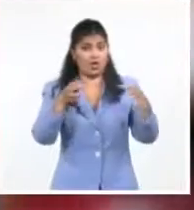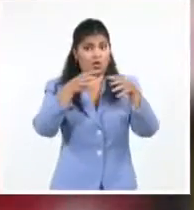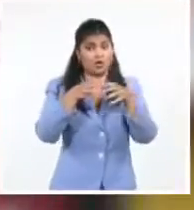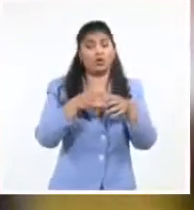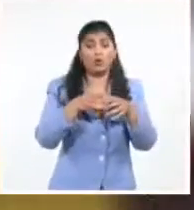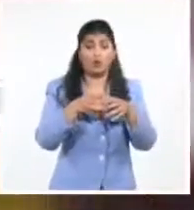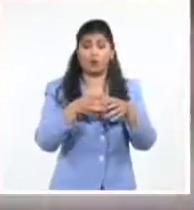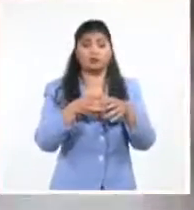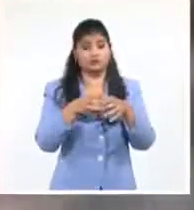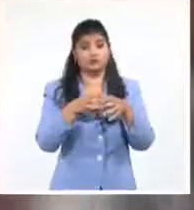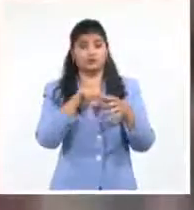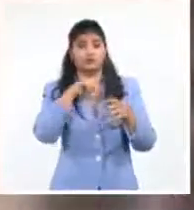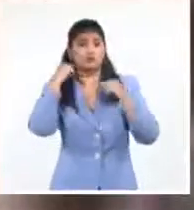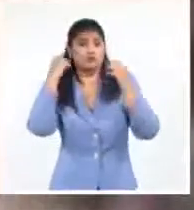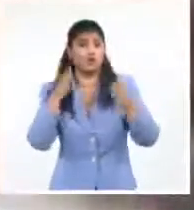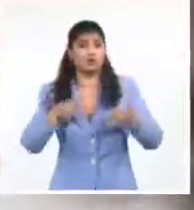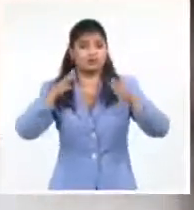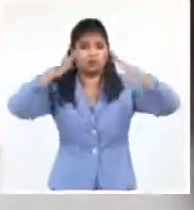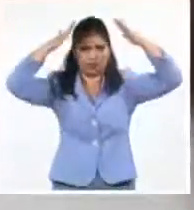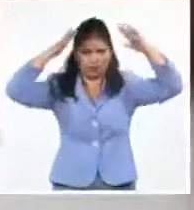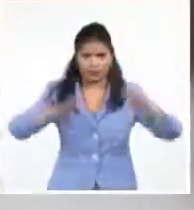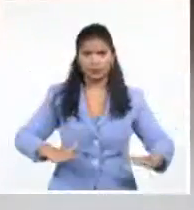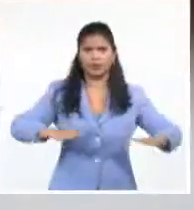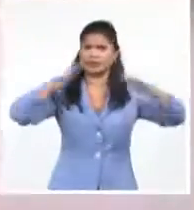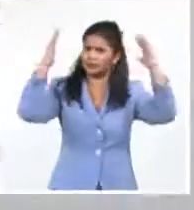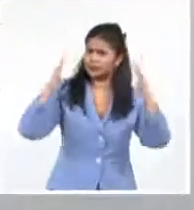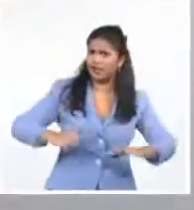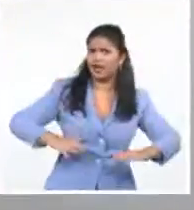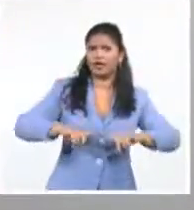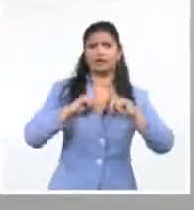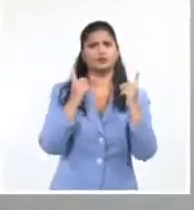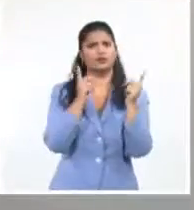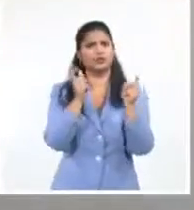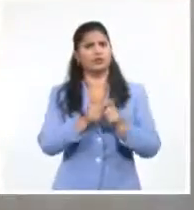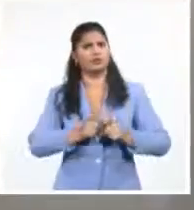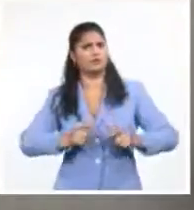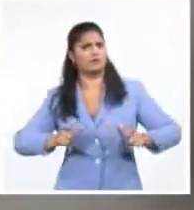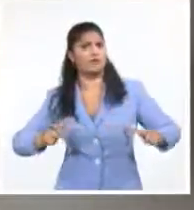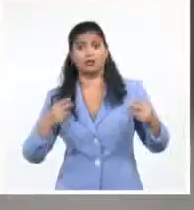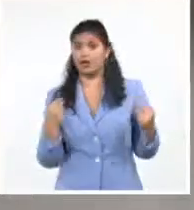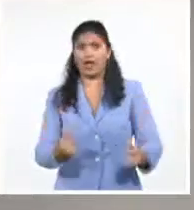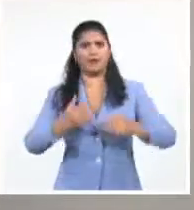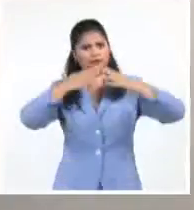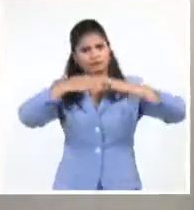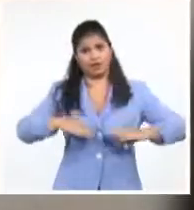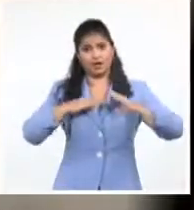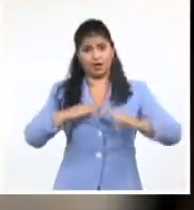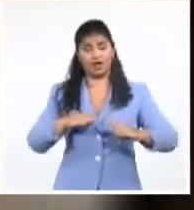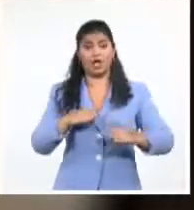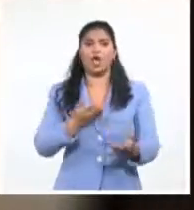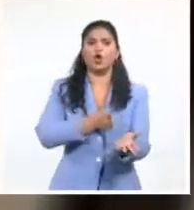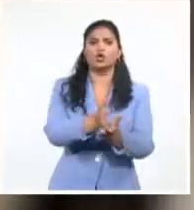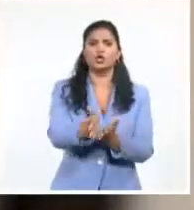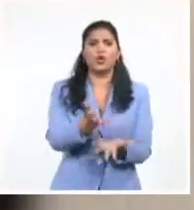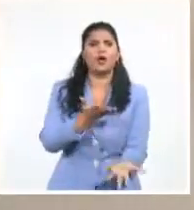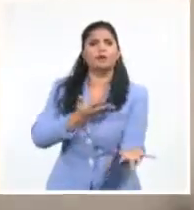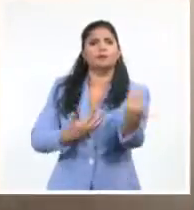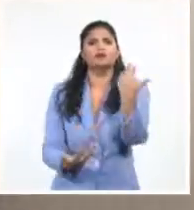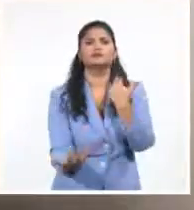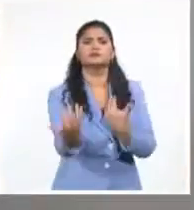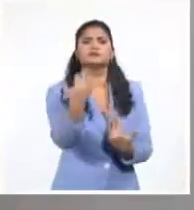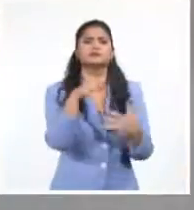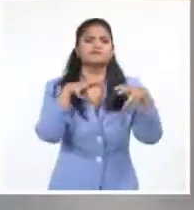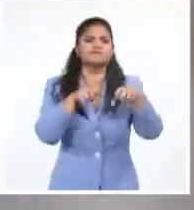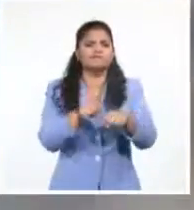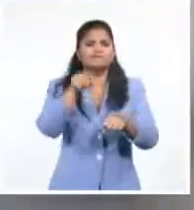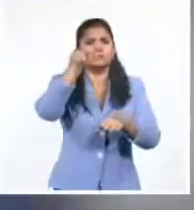muy mortífero. La cifra va constantemente en aumento a la par que se incrementan las labores de rescate. Por el momento se contabilizan